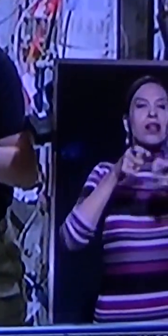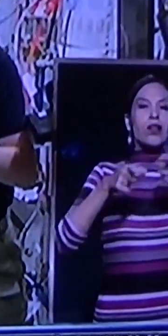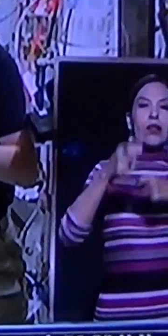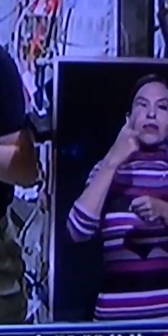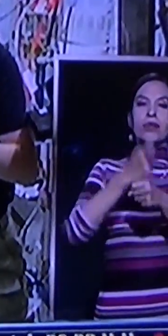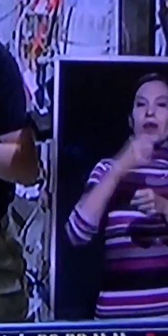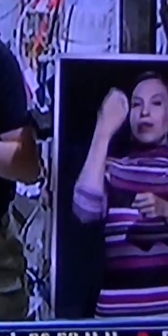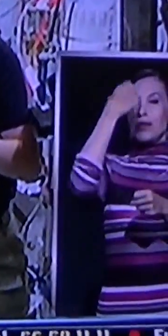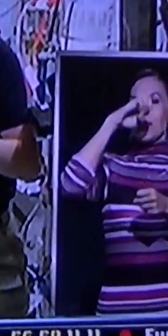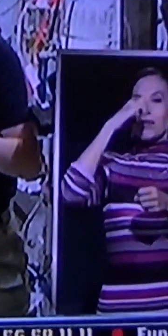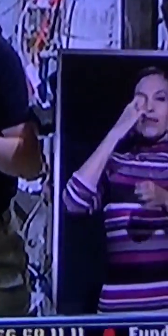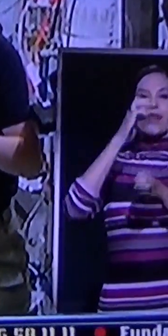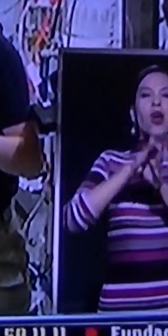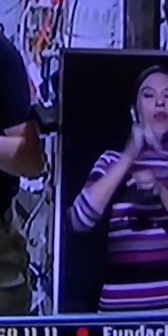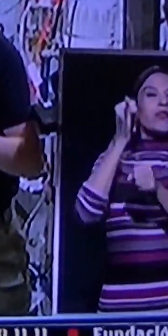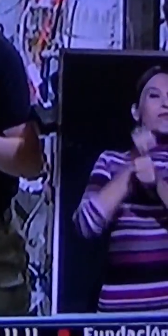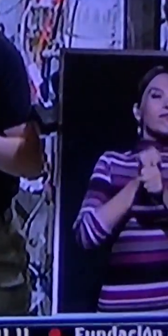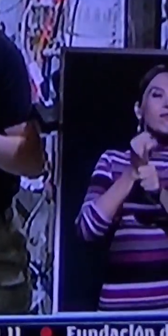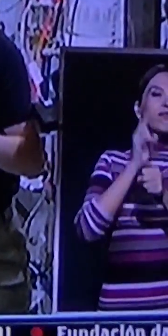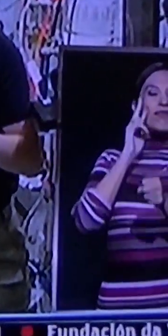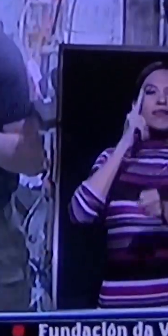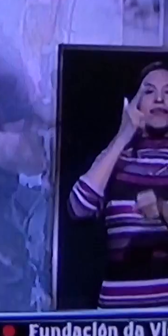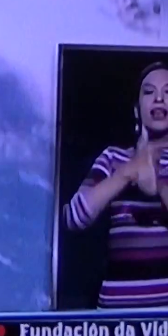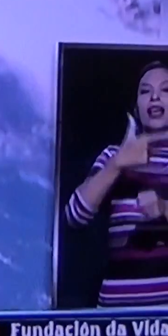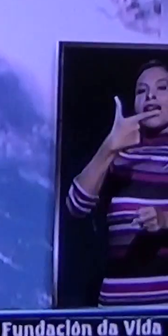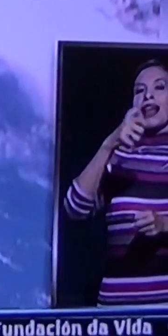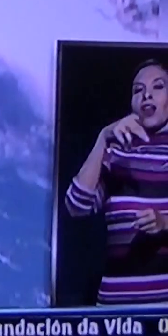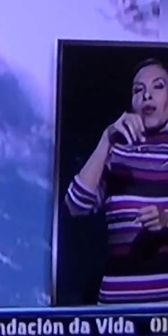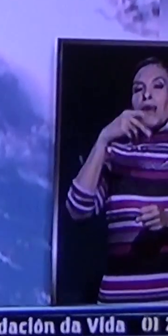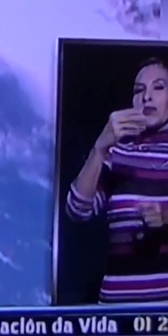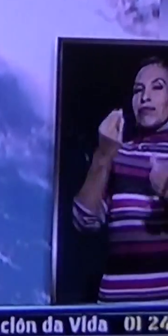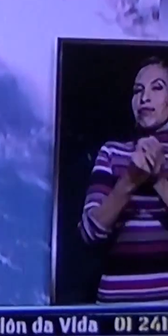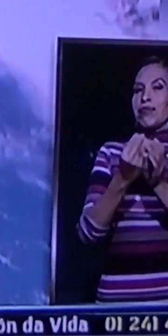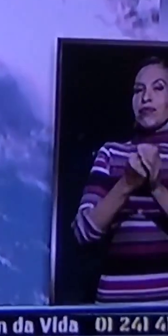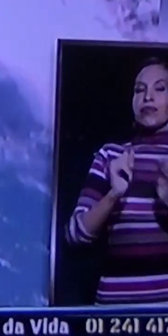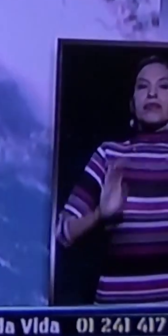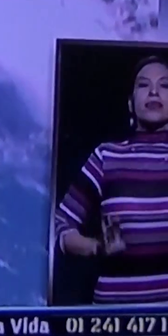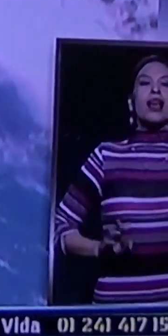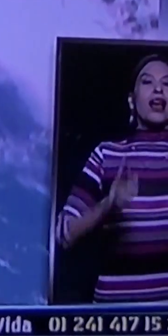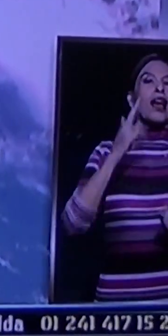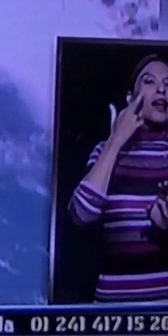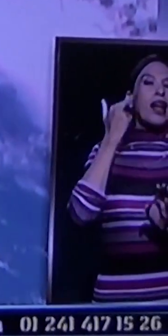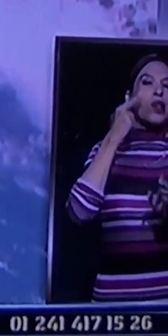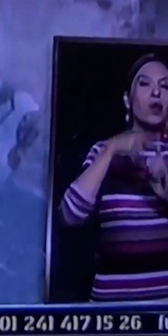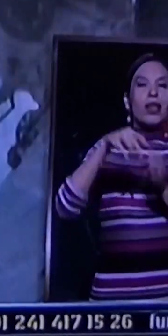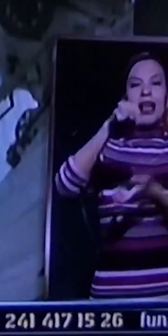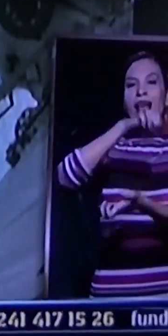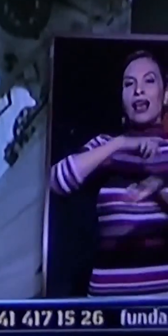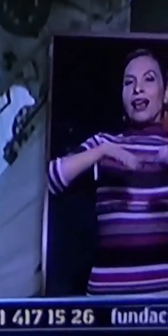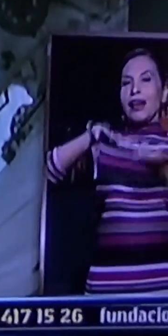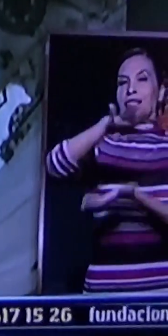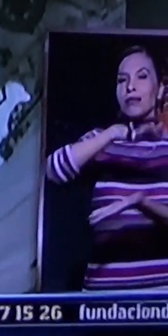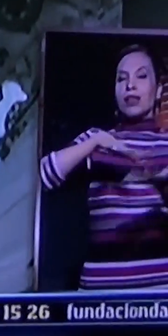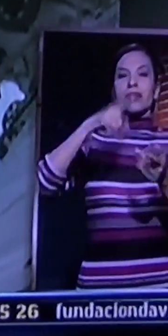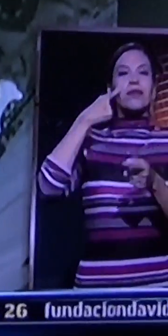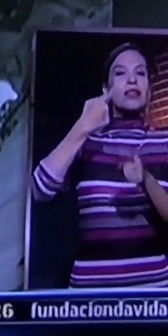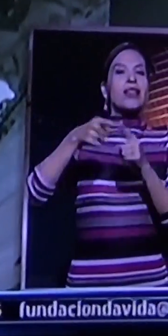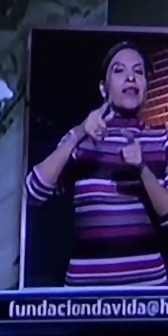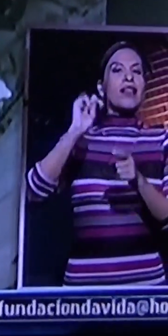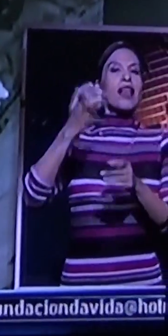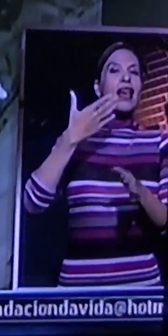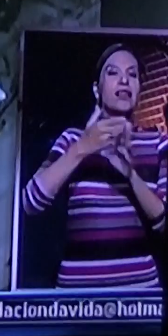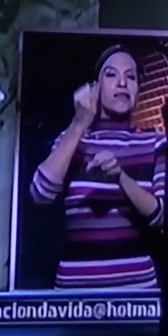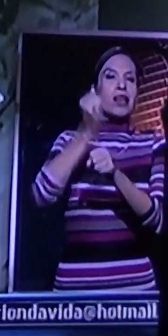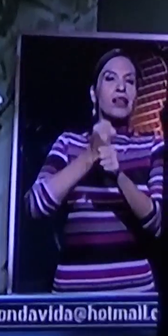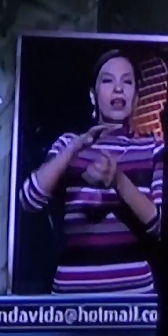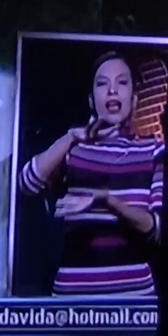Uno de los experimentos es para determinar el genoma del ratón en el espacio. Se trata de dominar las técnicas de investigación